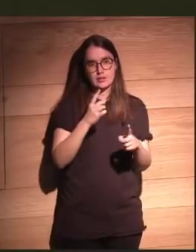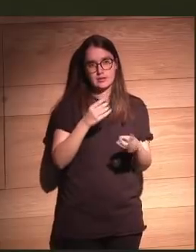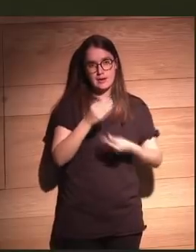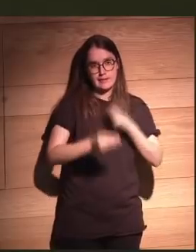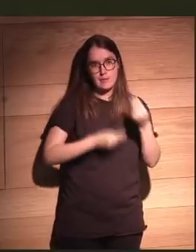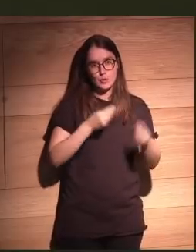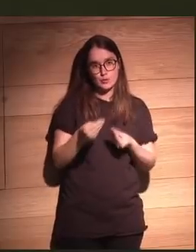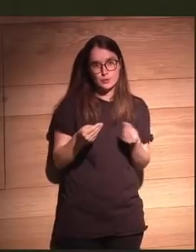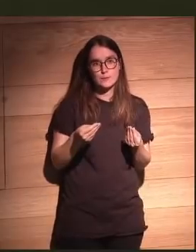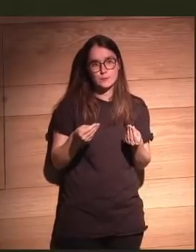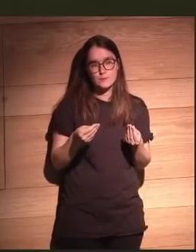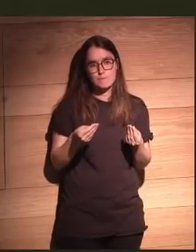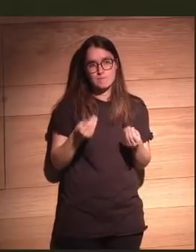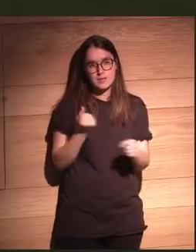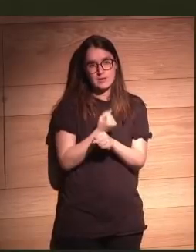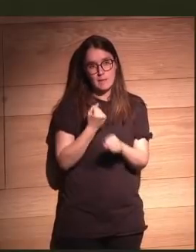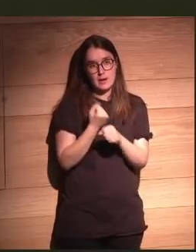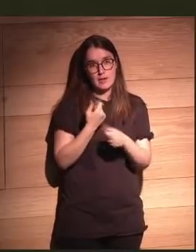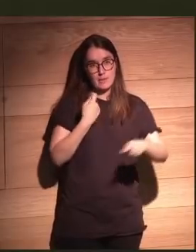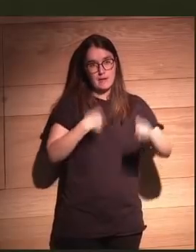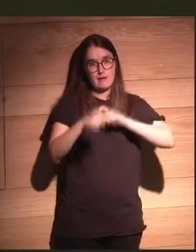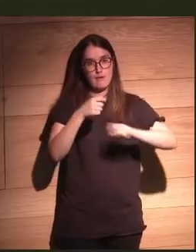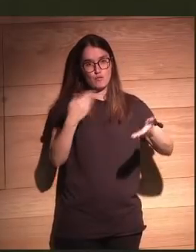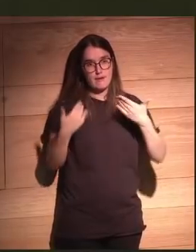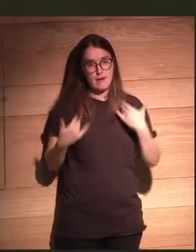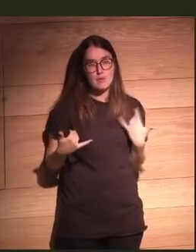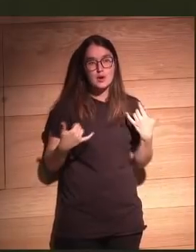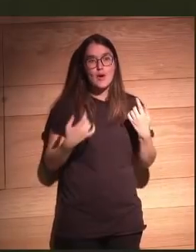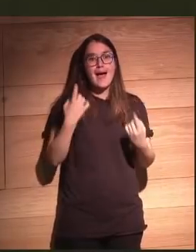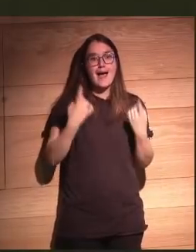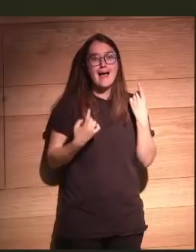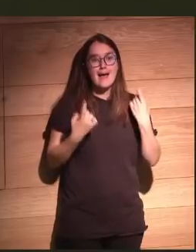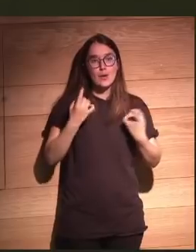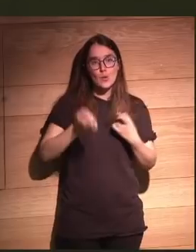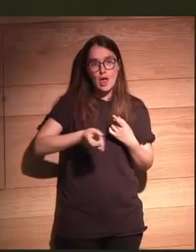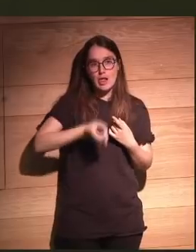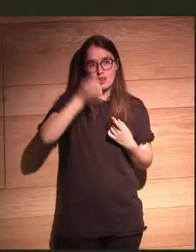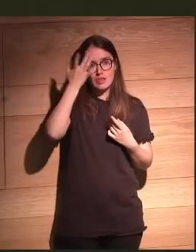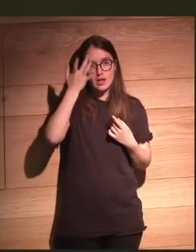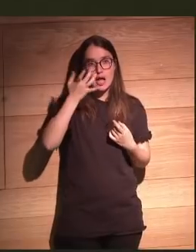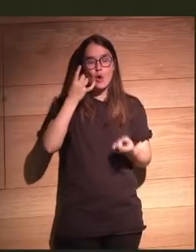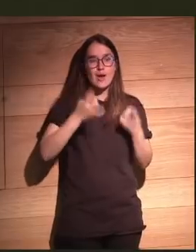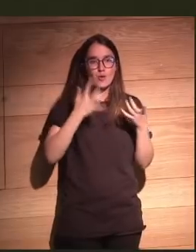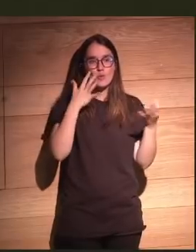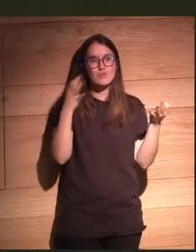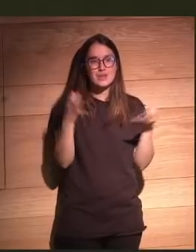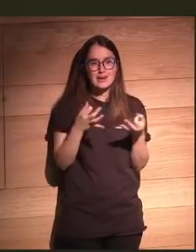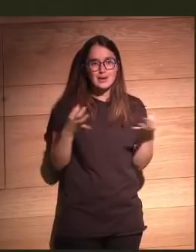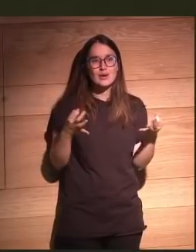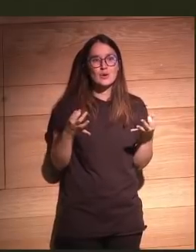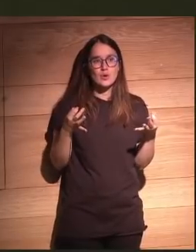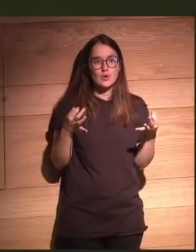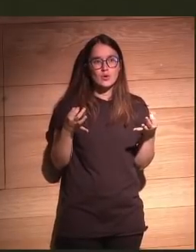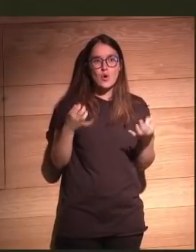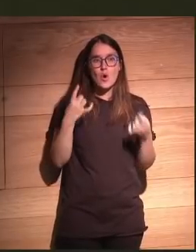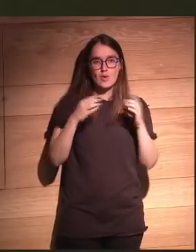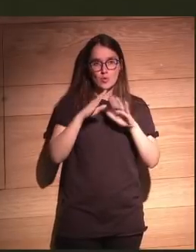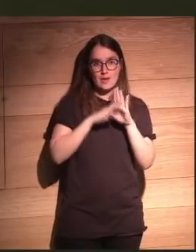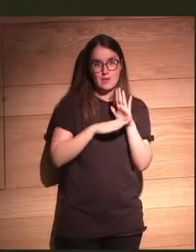que estaríamos es desmercantilizando la vivienda. Pero alguna idea o algún peligro o alguna